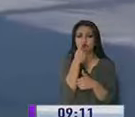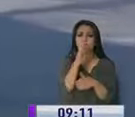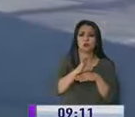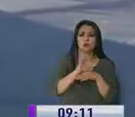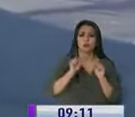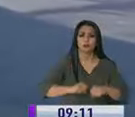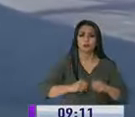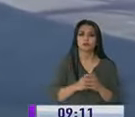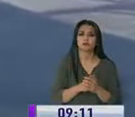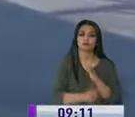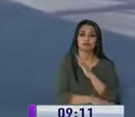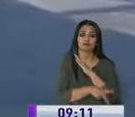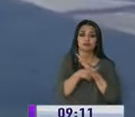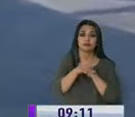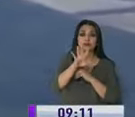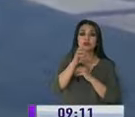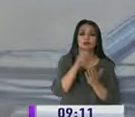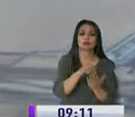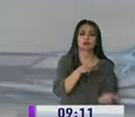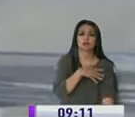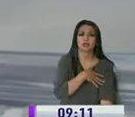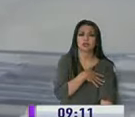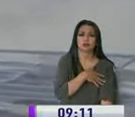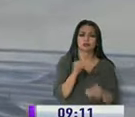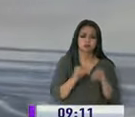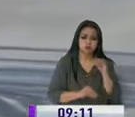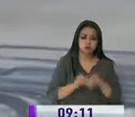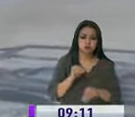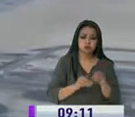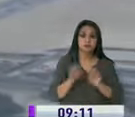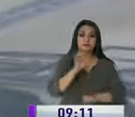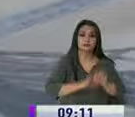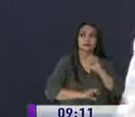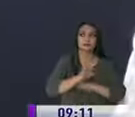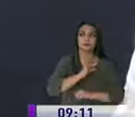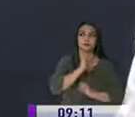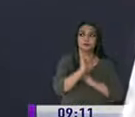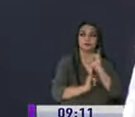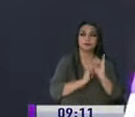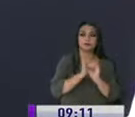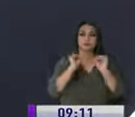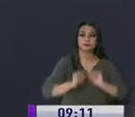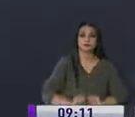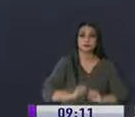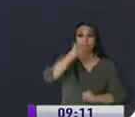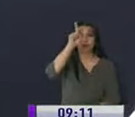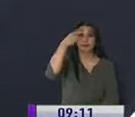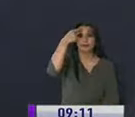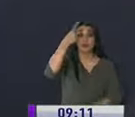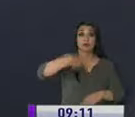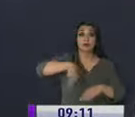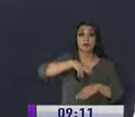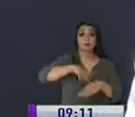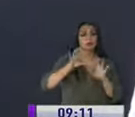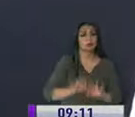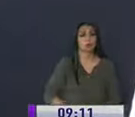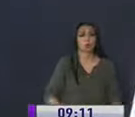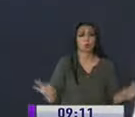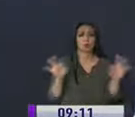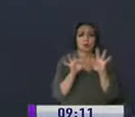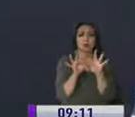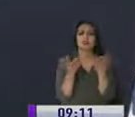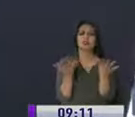La refinería es parte de los 5 proyectos a los cuales se le realizará una evaluación técnica internacional. Para el gobierno nacional es fundamental